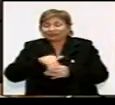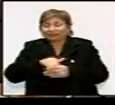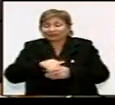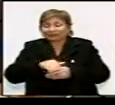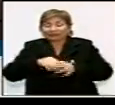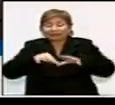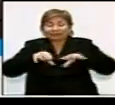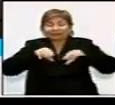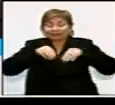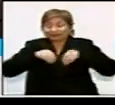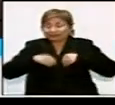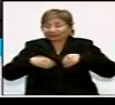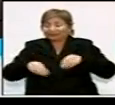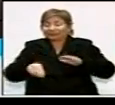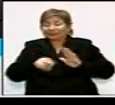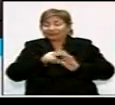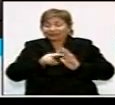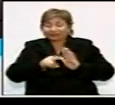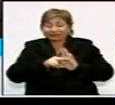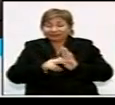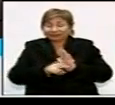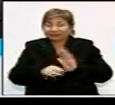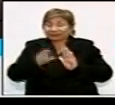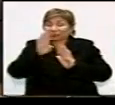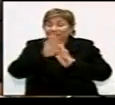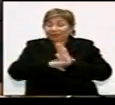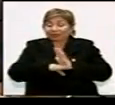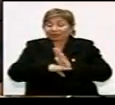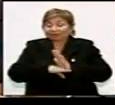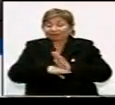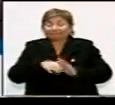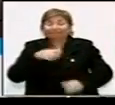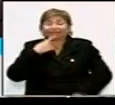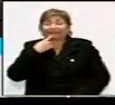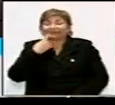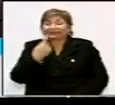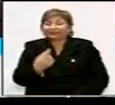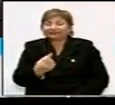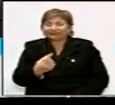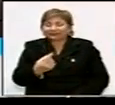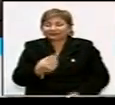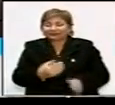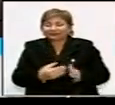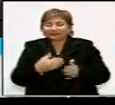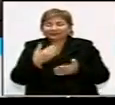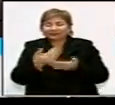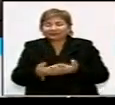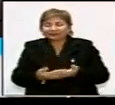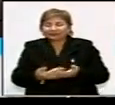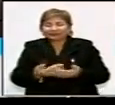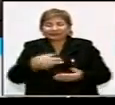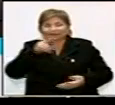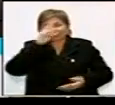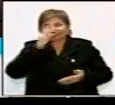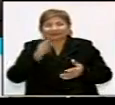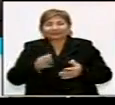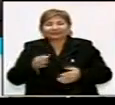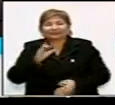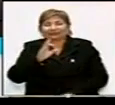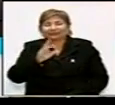norma con una dotación menor sería llevar al país a un